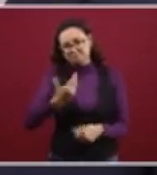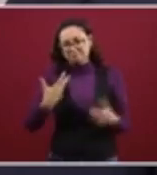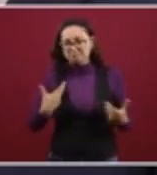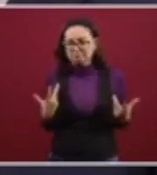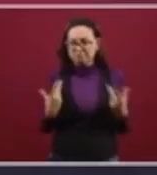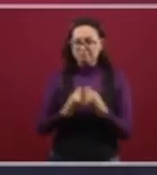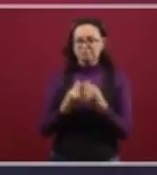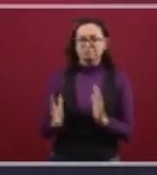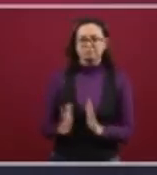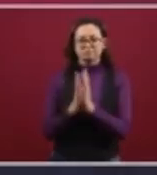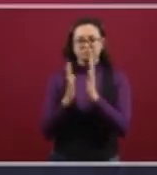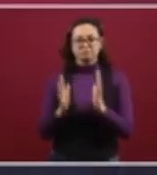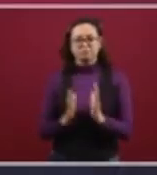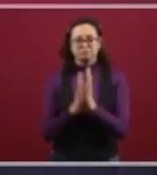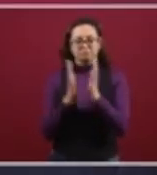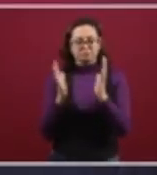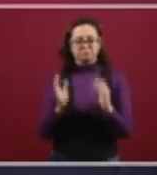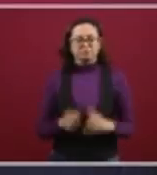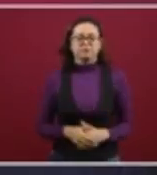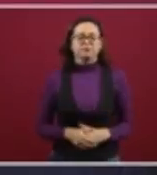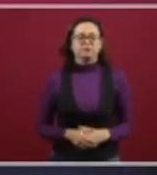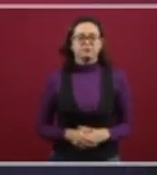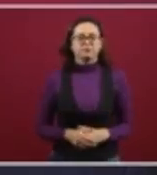participar, para que